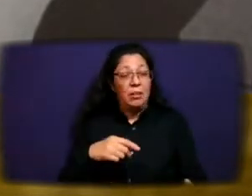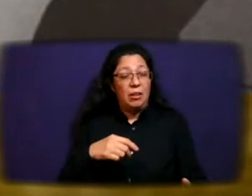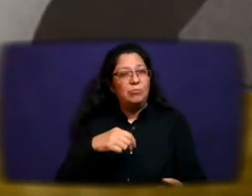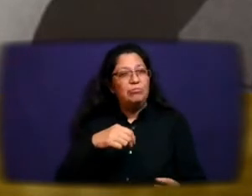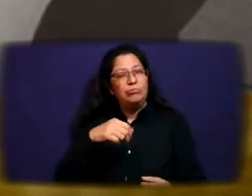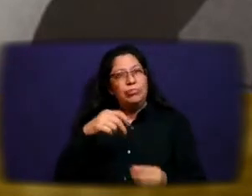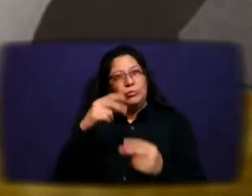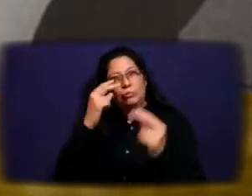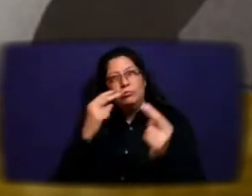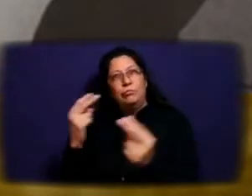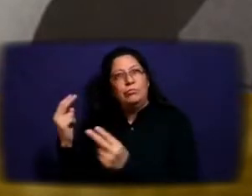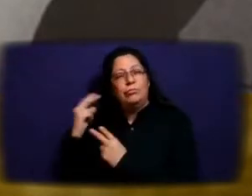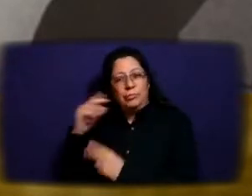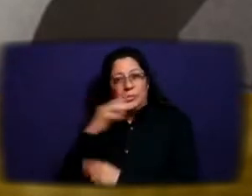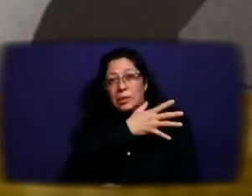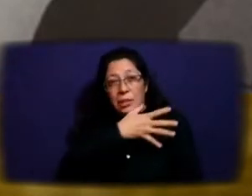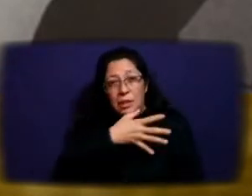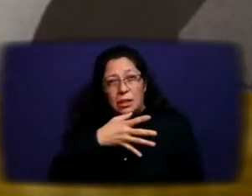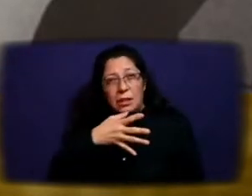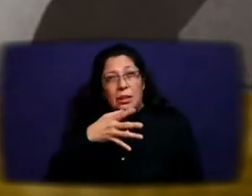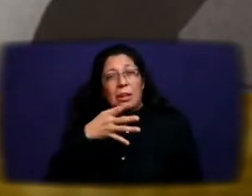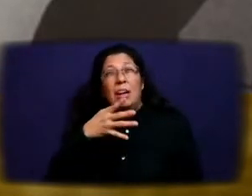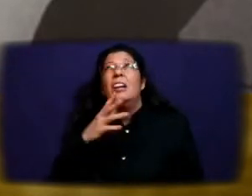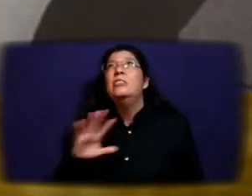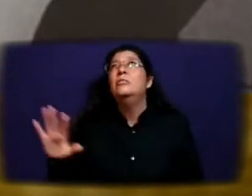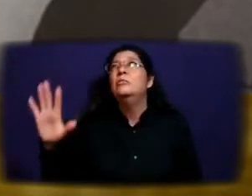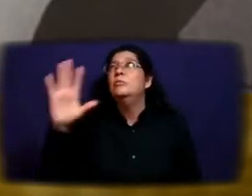Cielo azul, día claro,